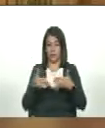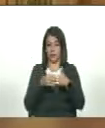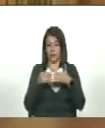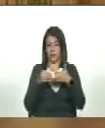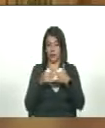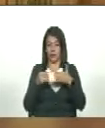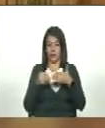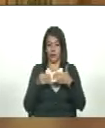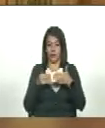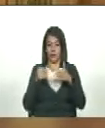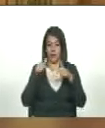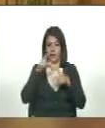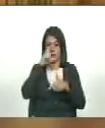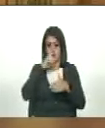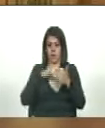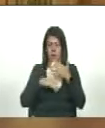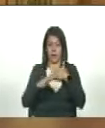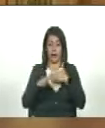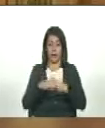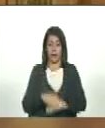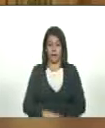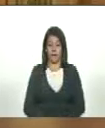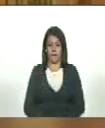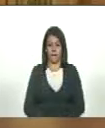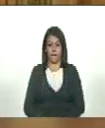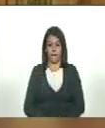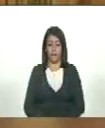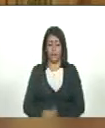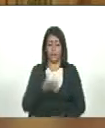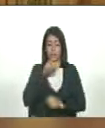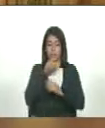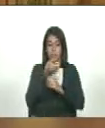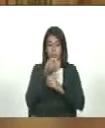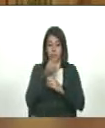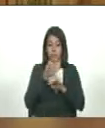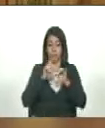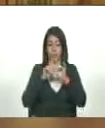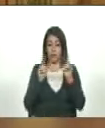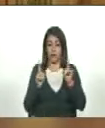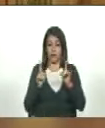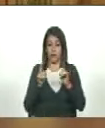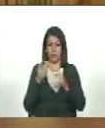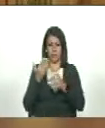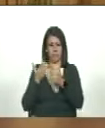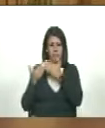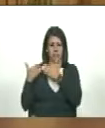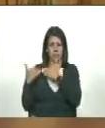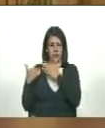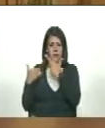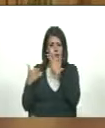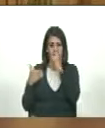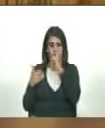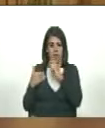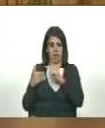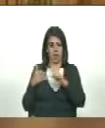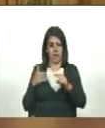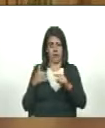dólares en ese año. Se cuenta, pero fue hace apenas